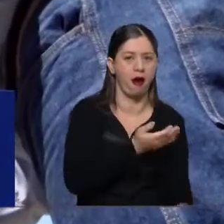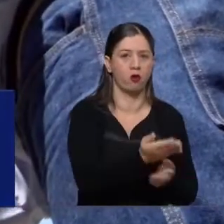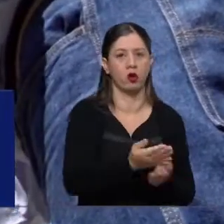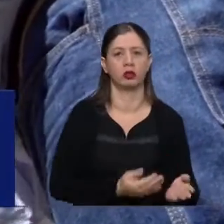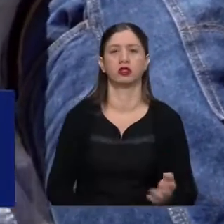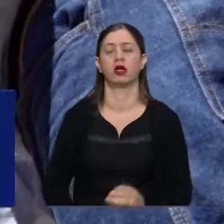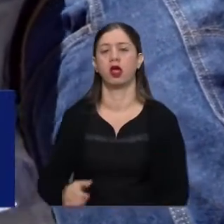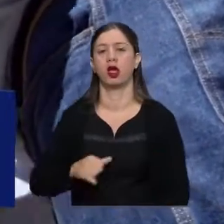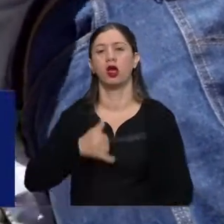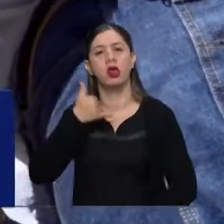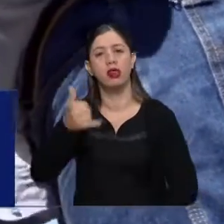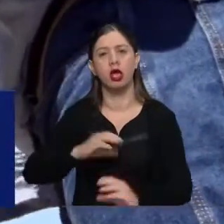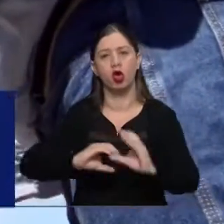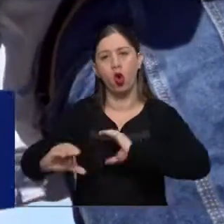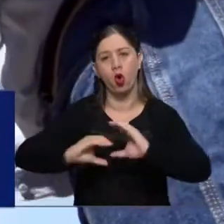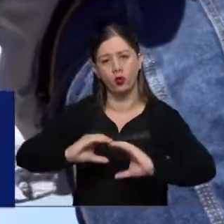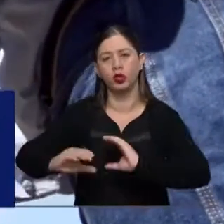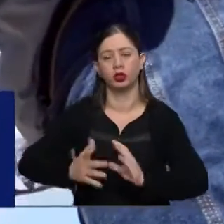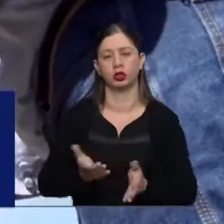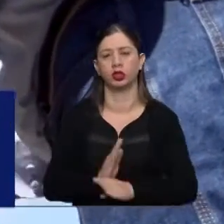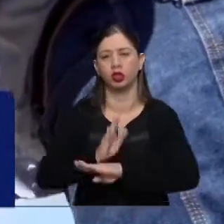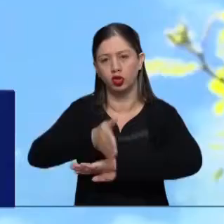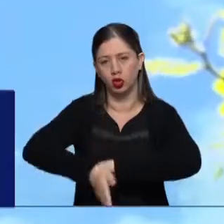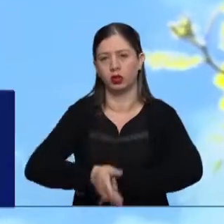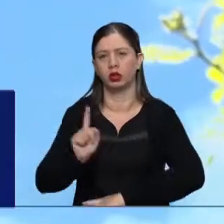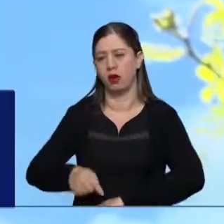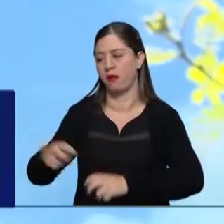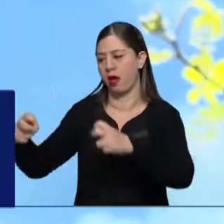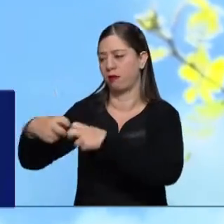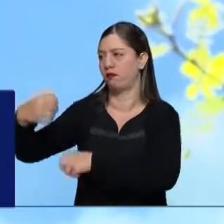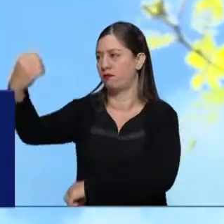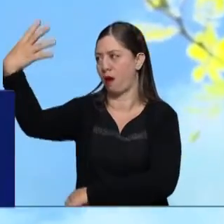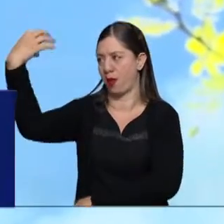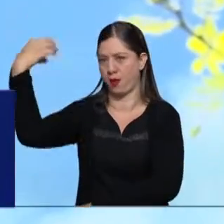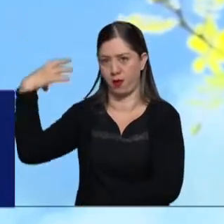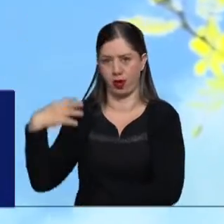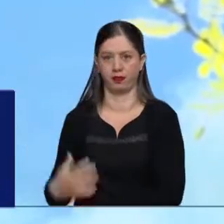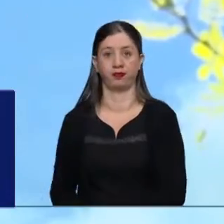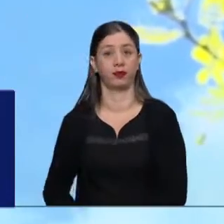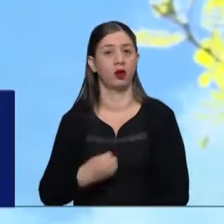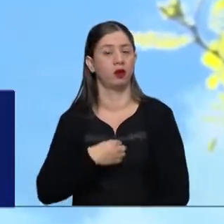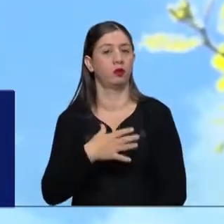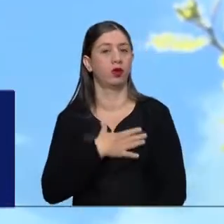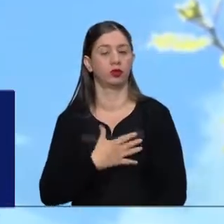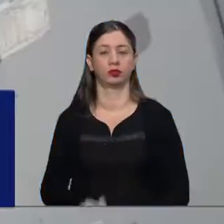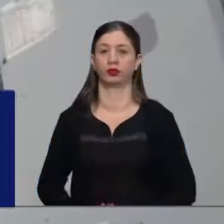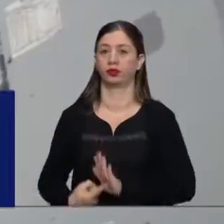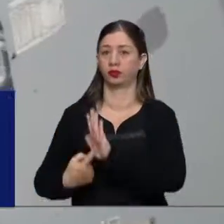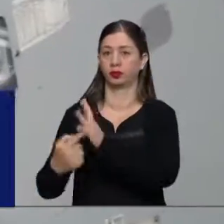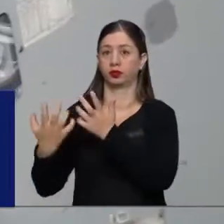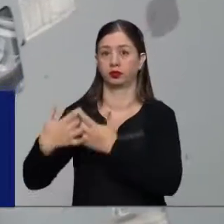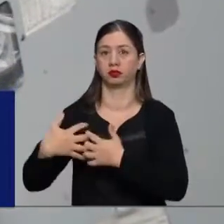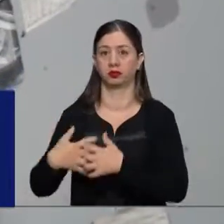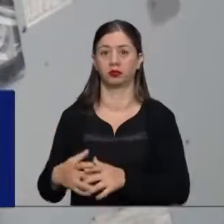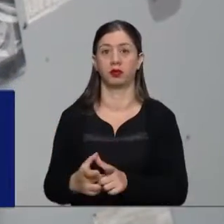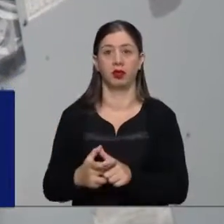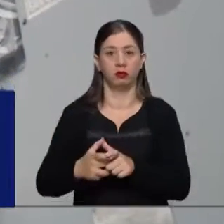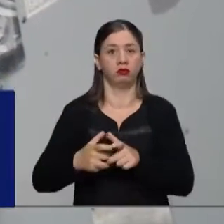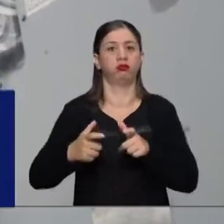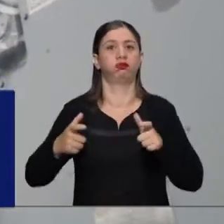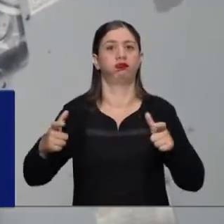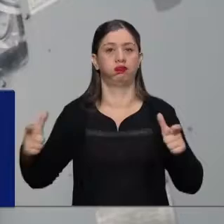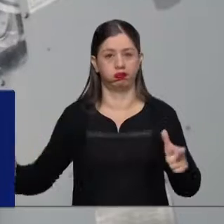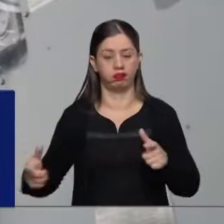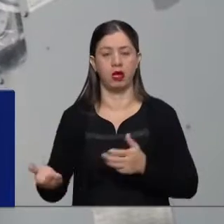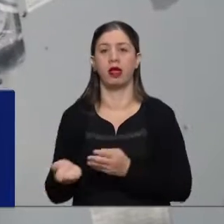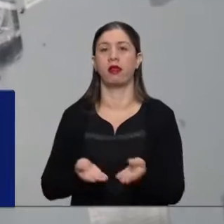de telecomunicaciones, también con el componente de alumbrado público. La oportunidad se le presenta a la empresa cuando registra su mayor utilidad en líneas